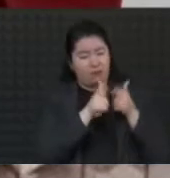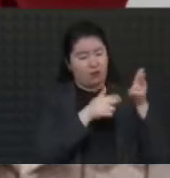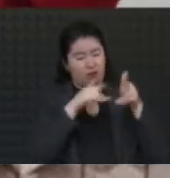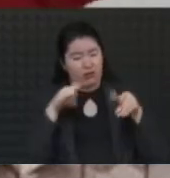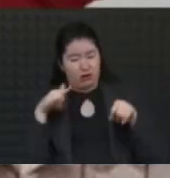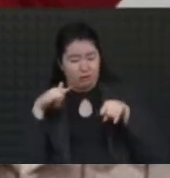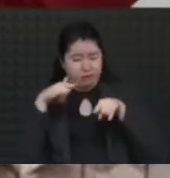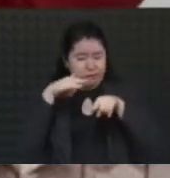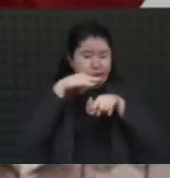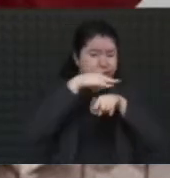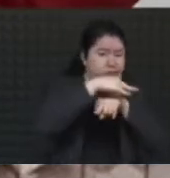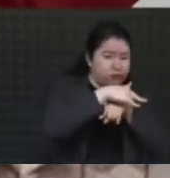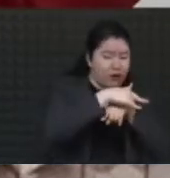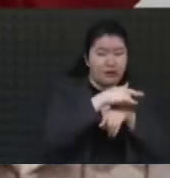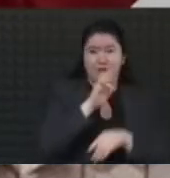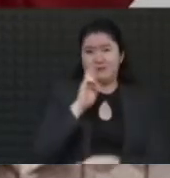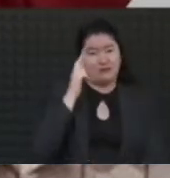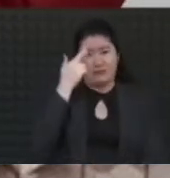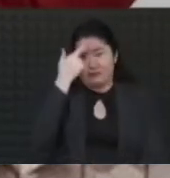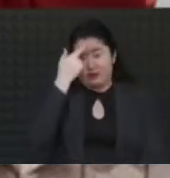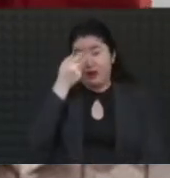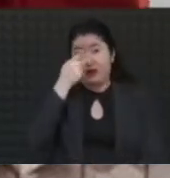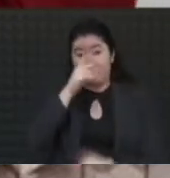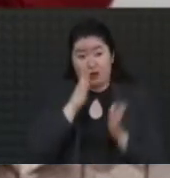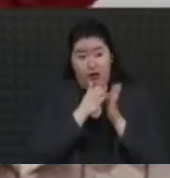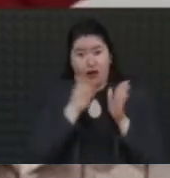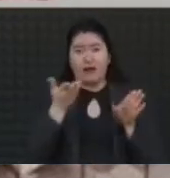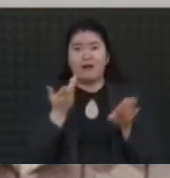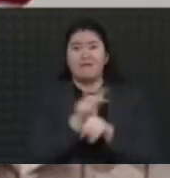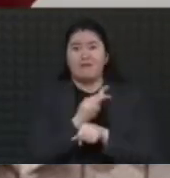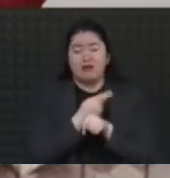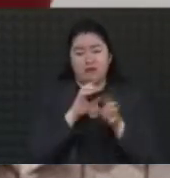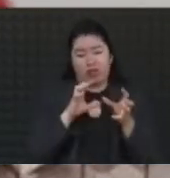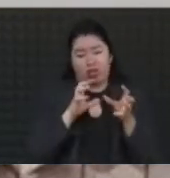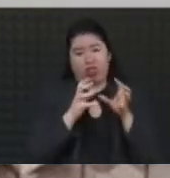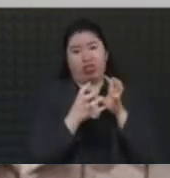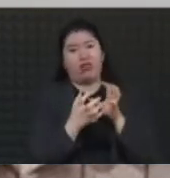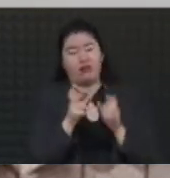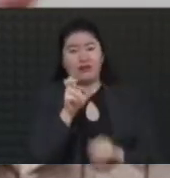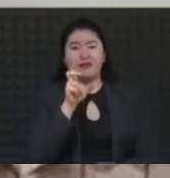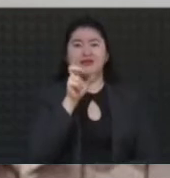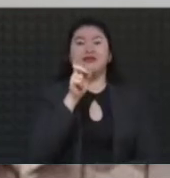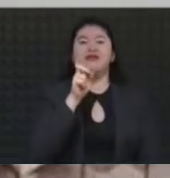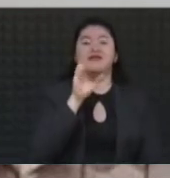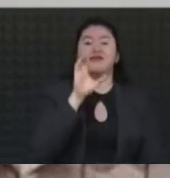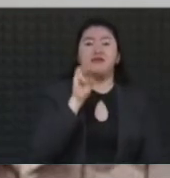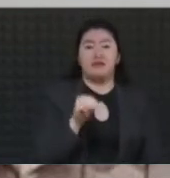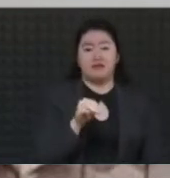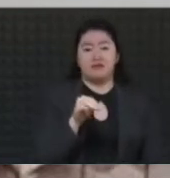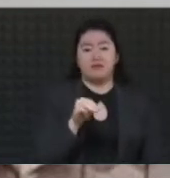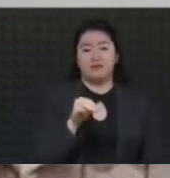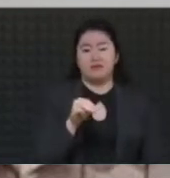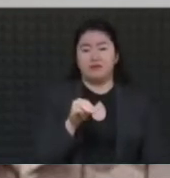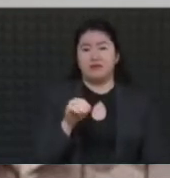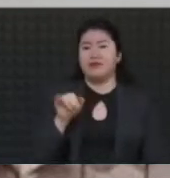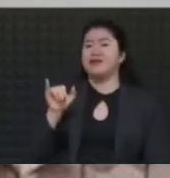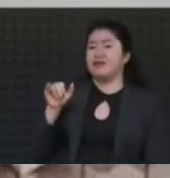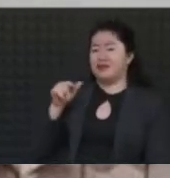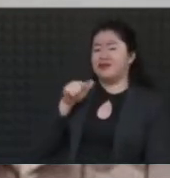pero reportan 30 centímetros de deformación y a partir de esa deformación le ponen ese elemento. Es del 17, sí.